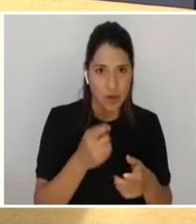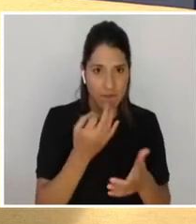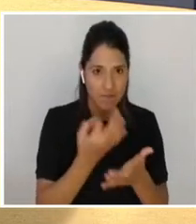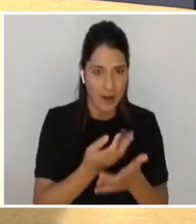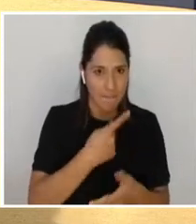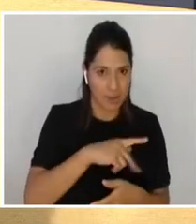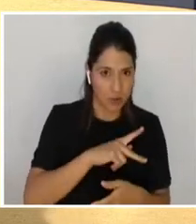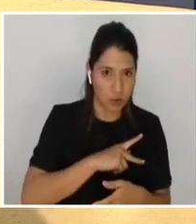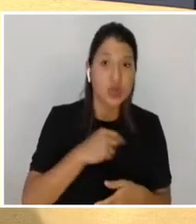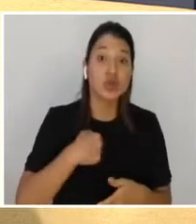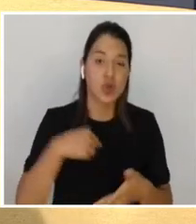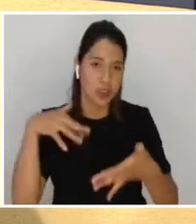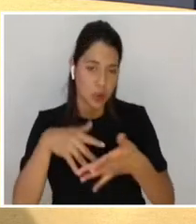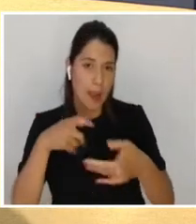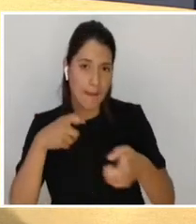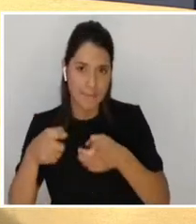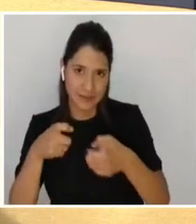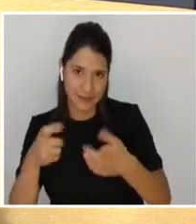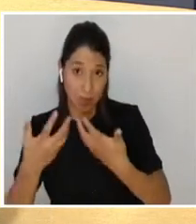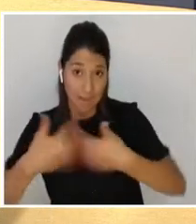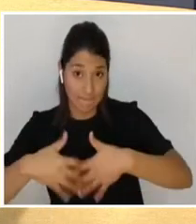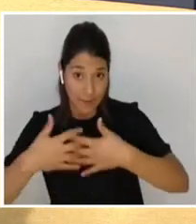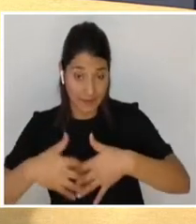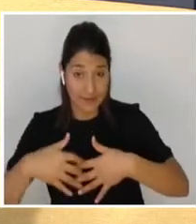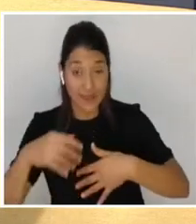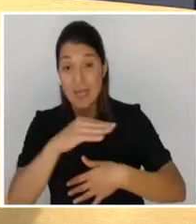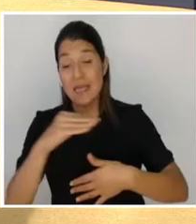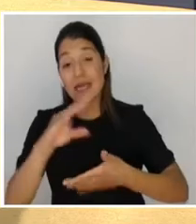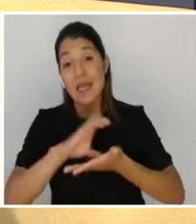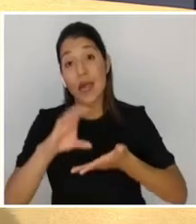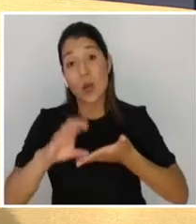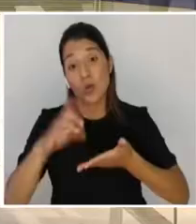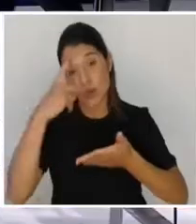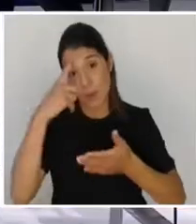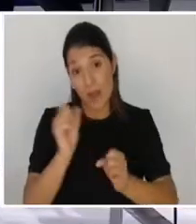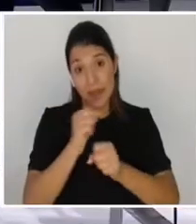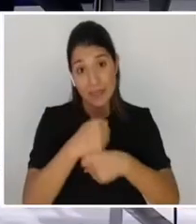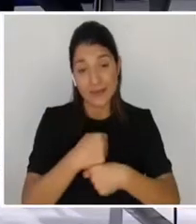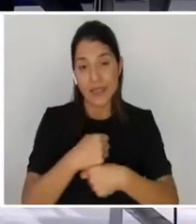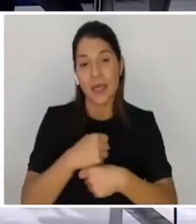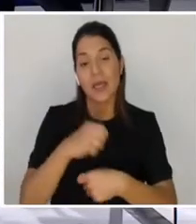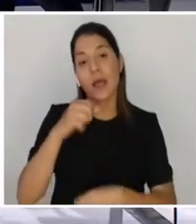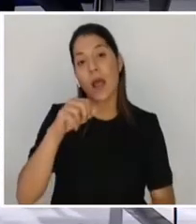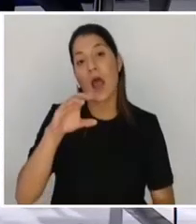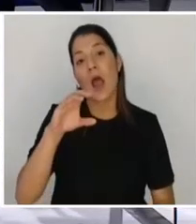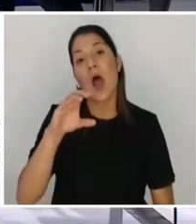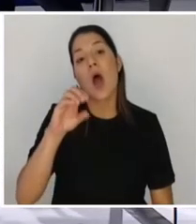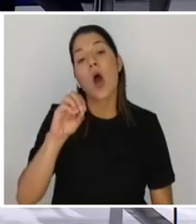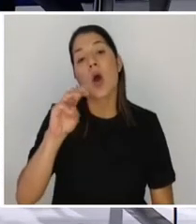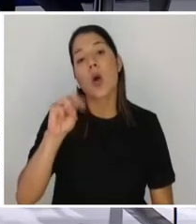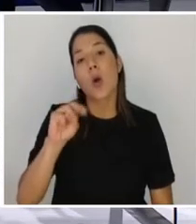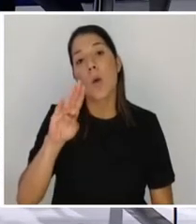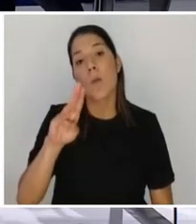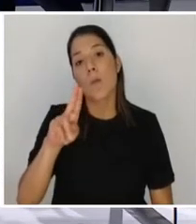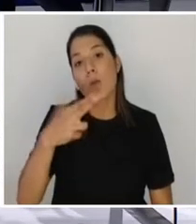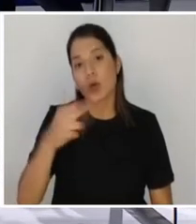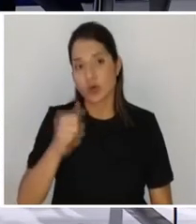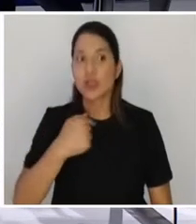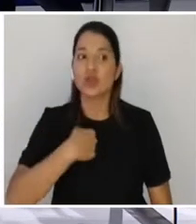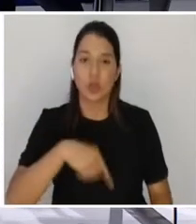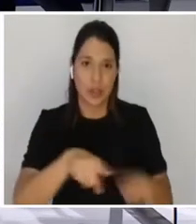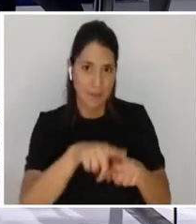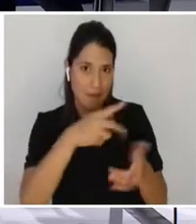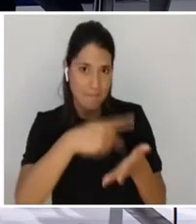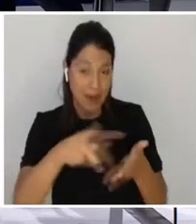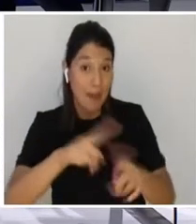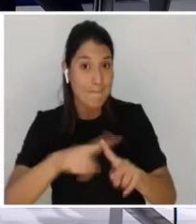de empresas y el curso para la elaboración de la kombucha también lo pagué, pero en YouTube,